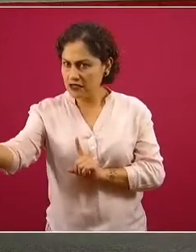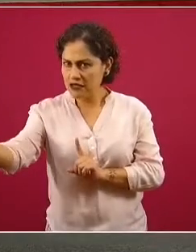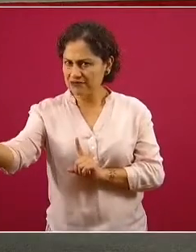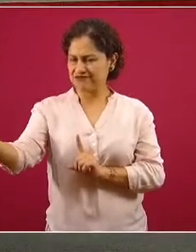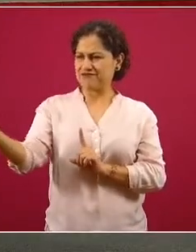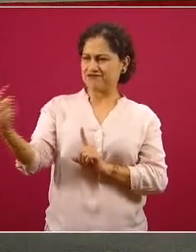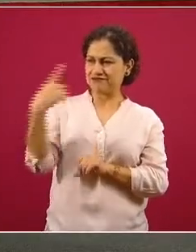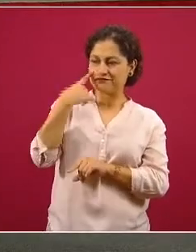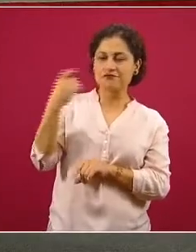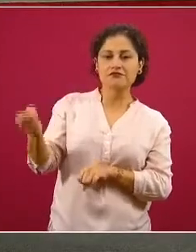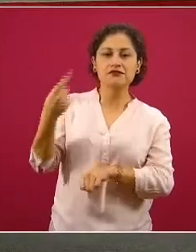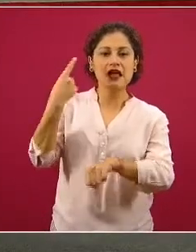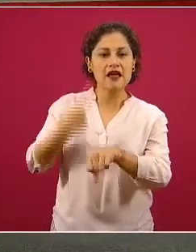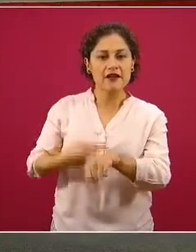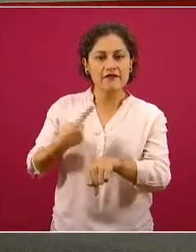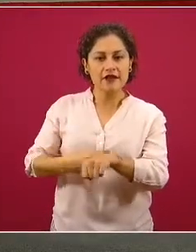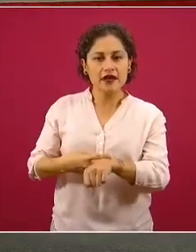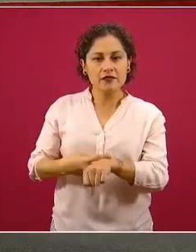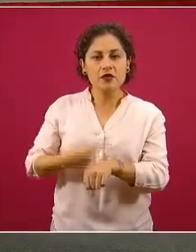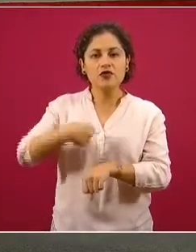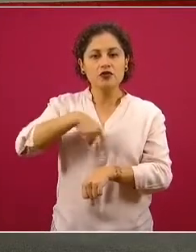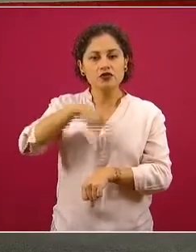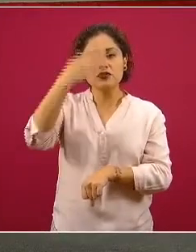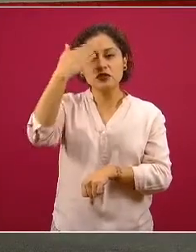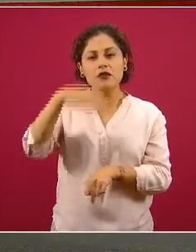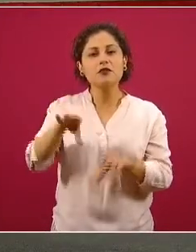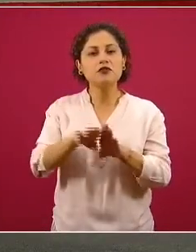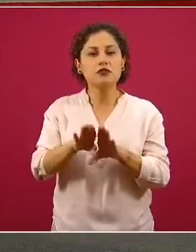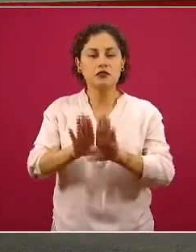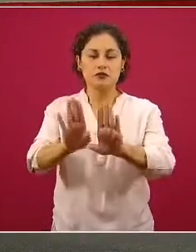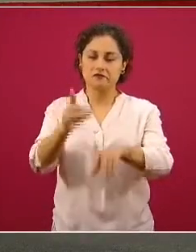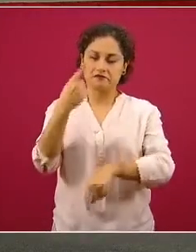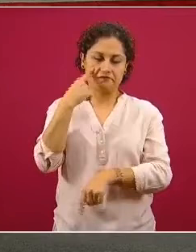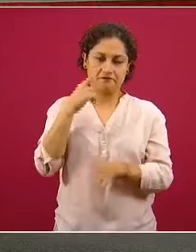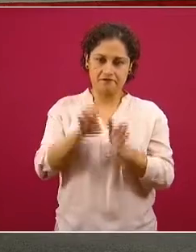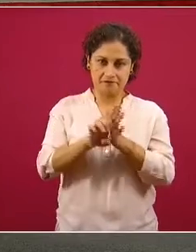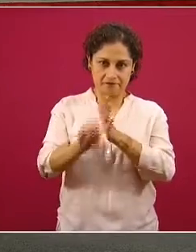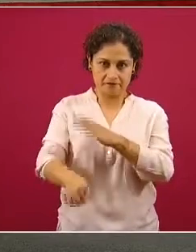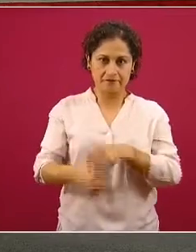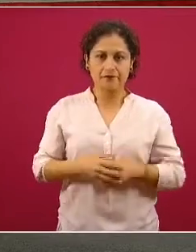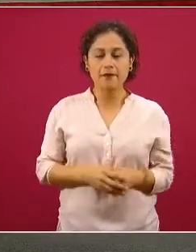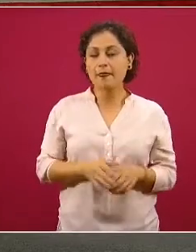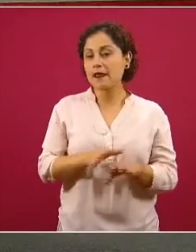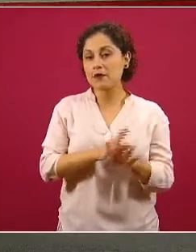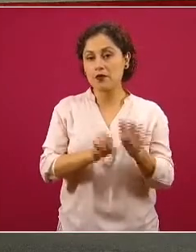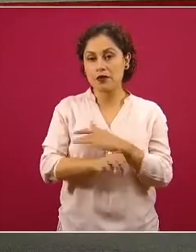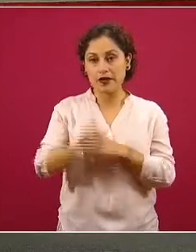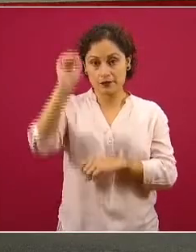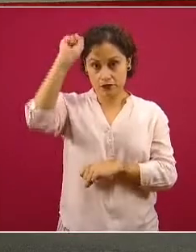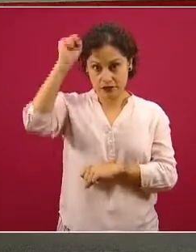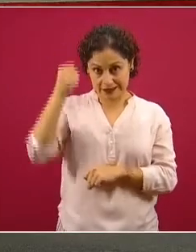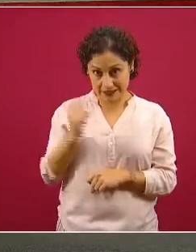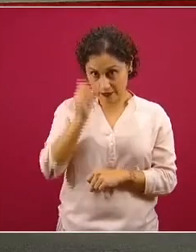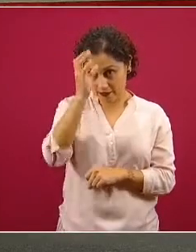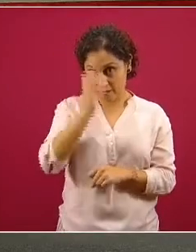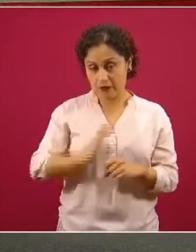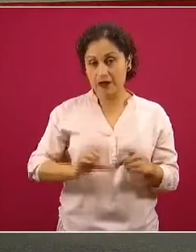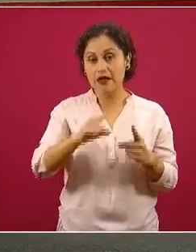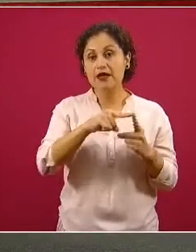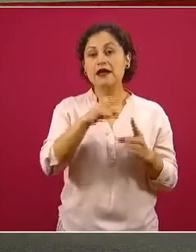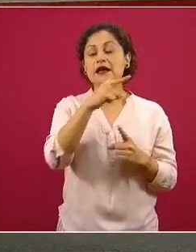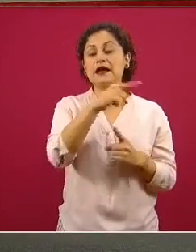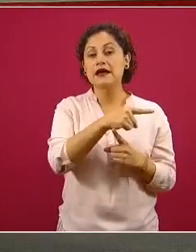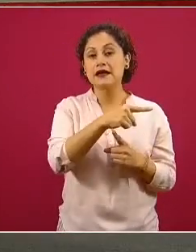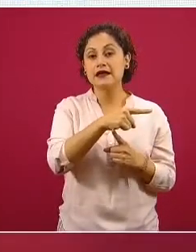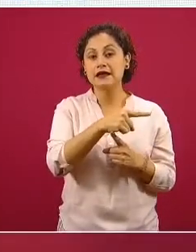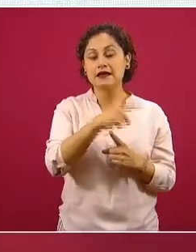Por la relación que guardan las comunidades. Les pongo un ejemplo muy concreto. En Culiacán, Sinaloa, hay poca